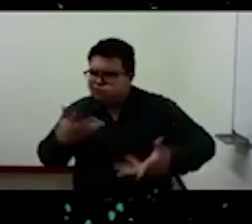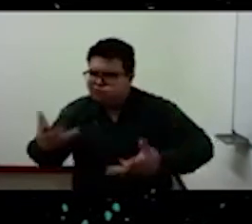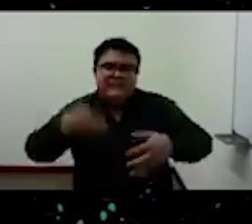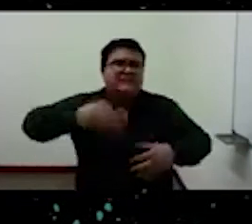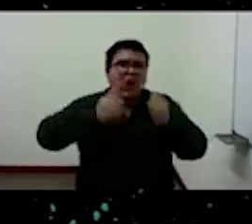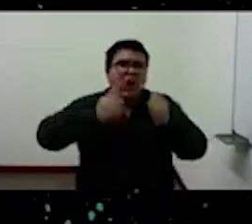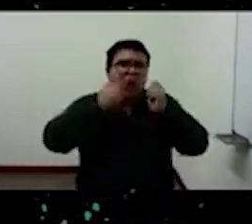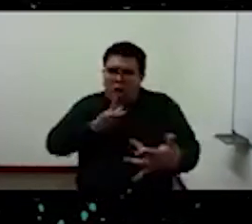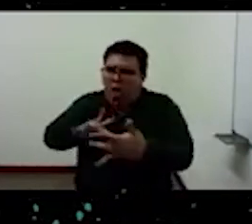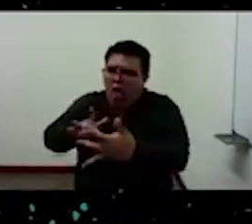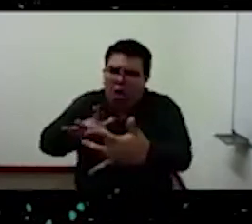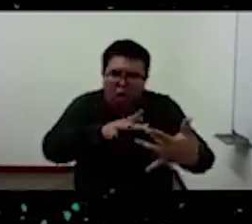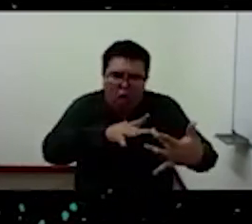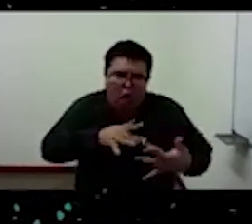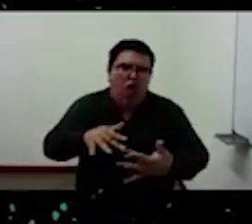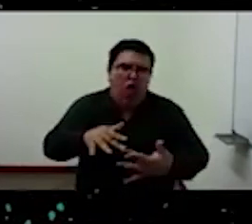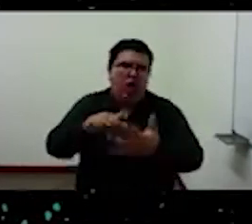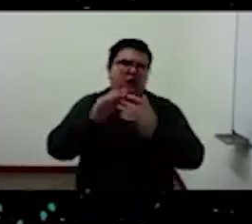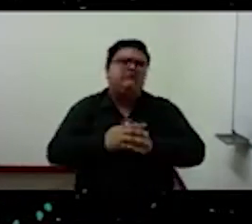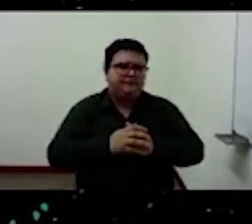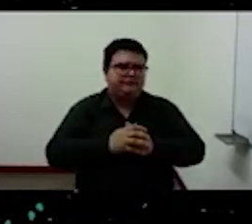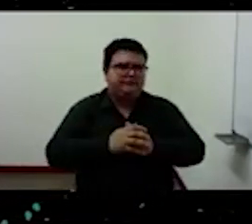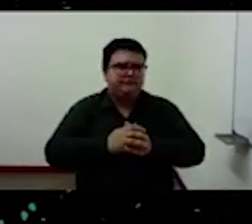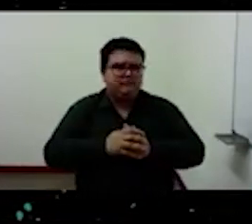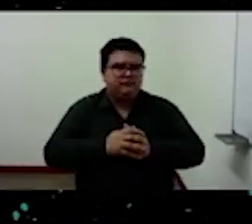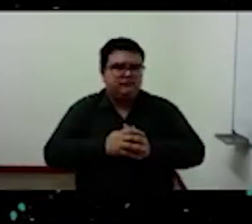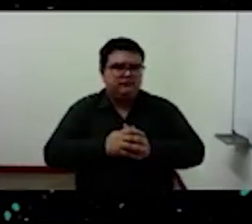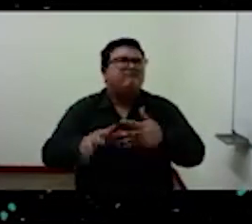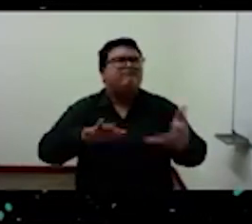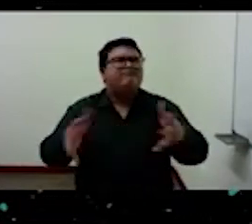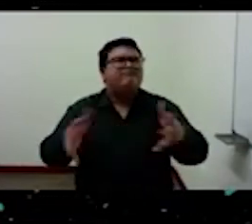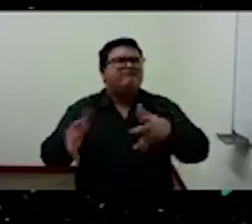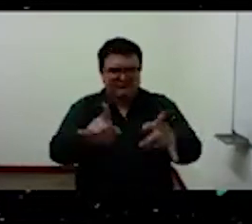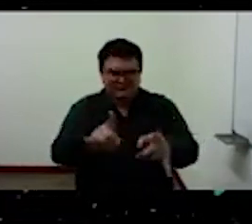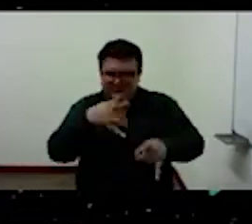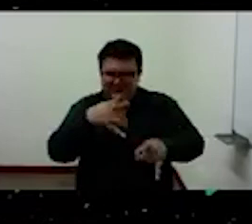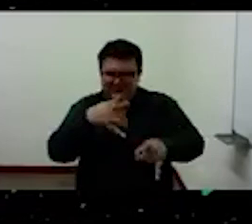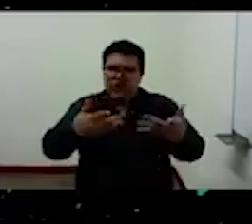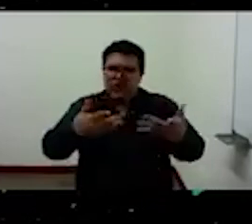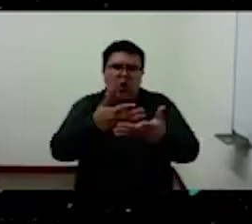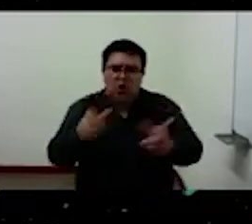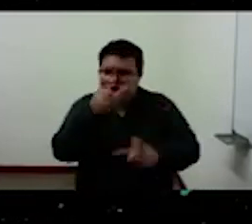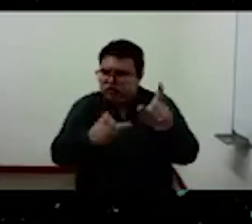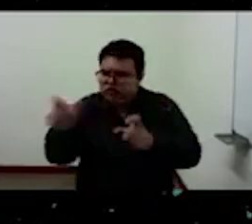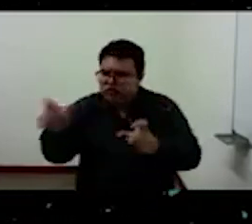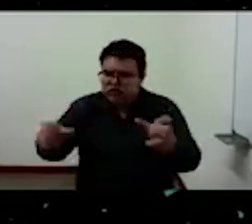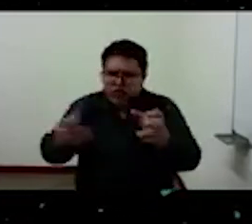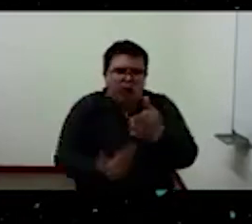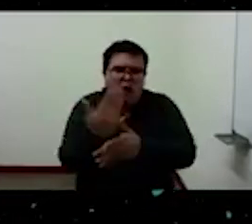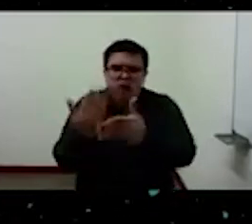hemos, como sujetos modernos, nos